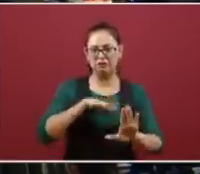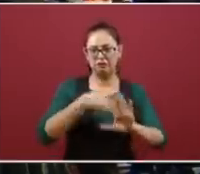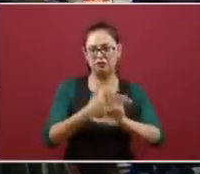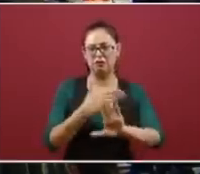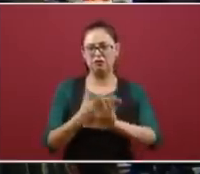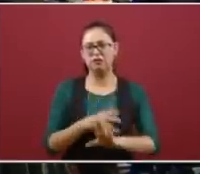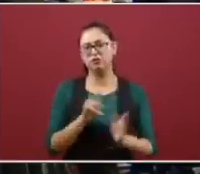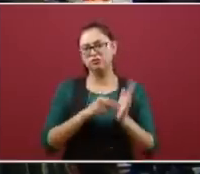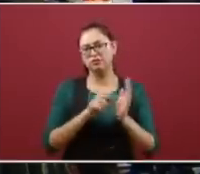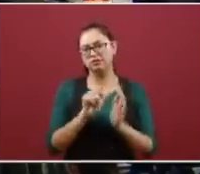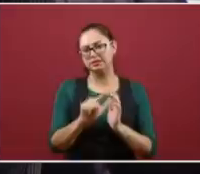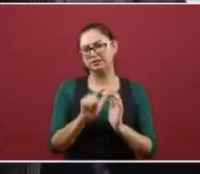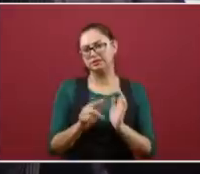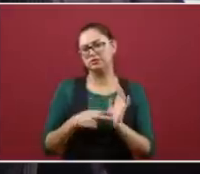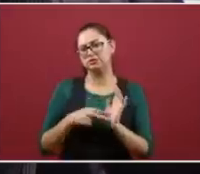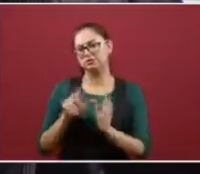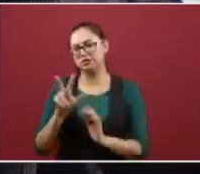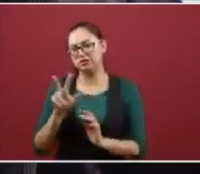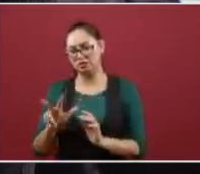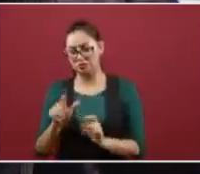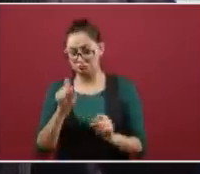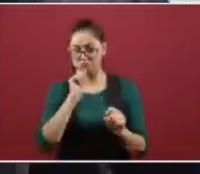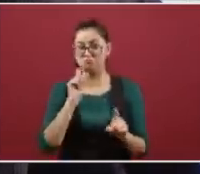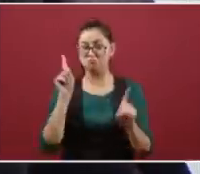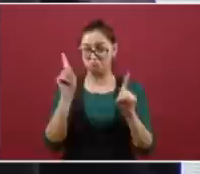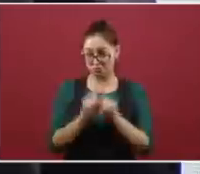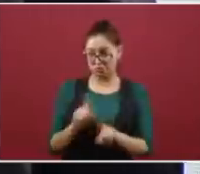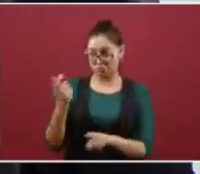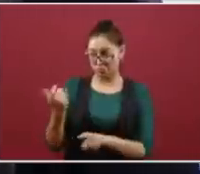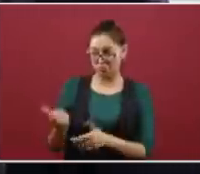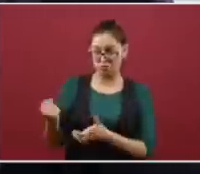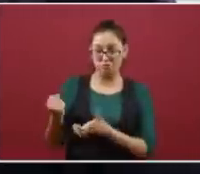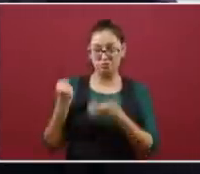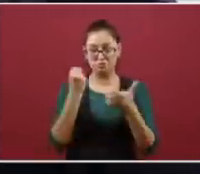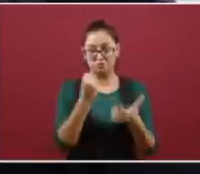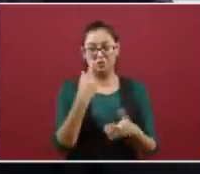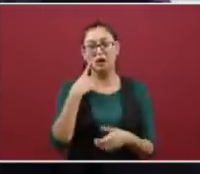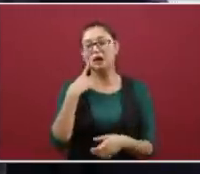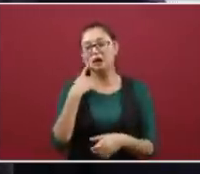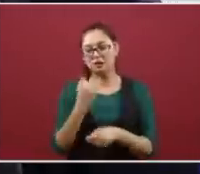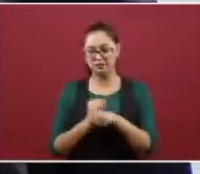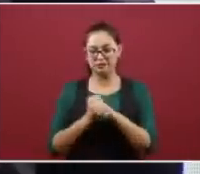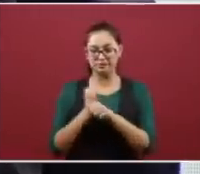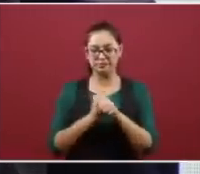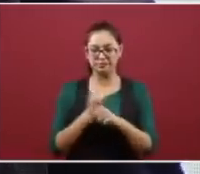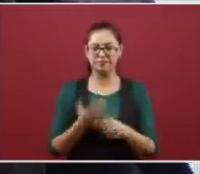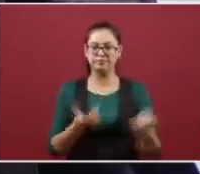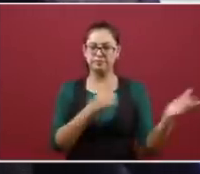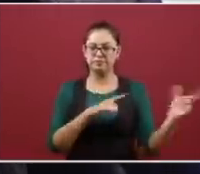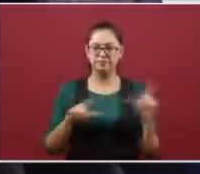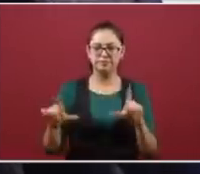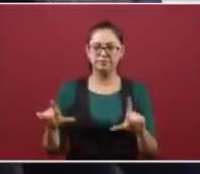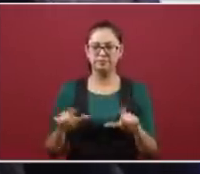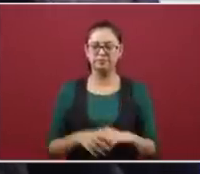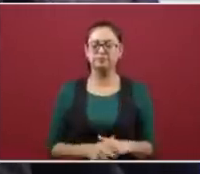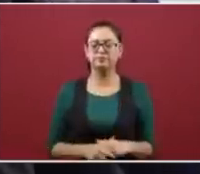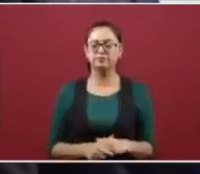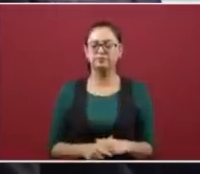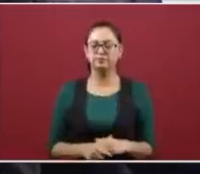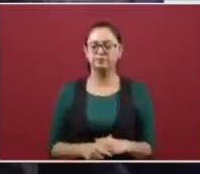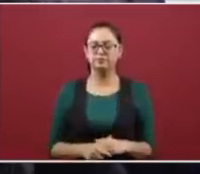2018 también provinieron de estas fuentes ilícitas de financiamiento se